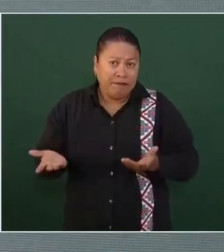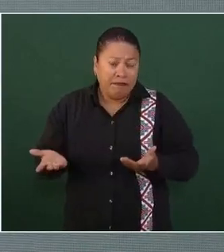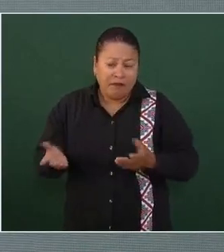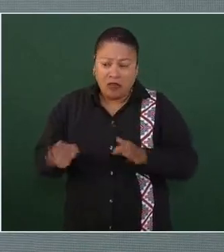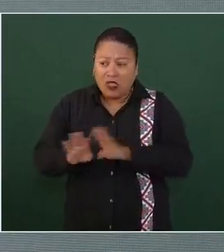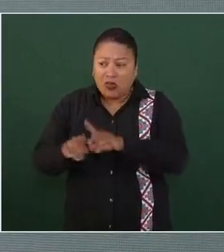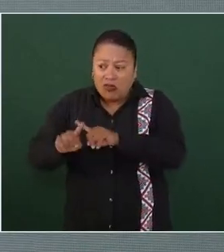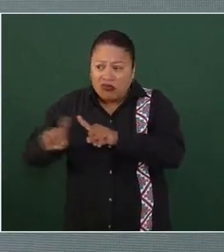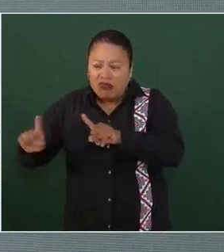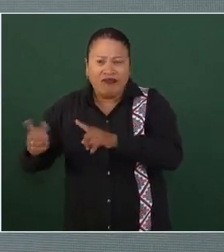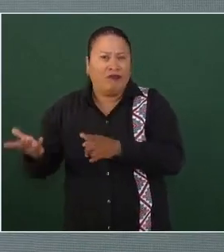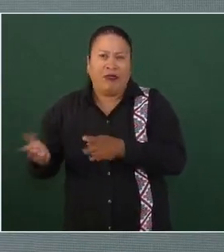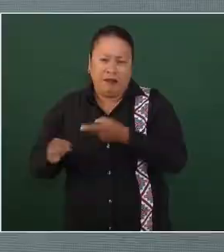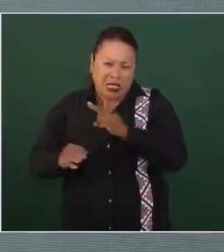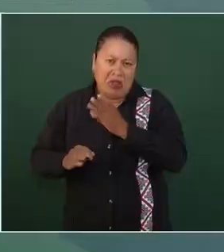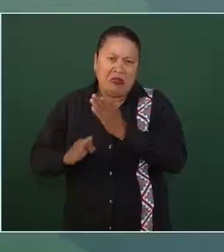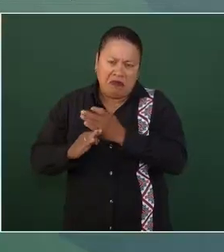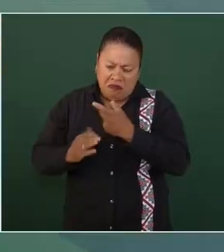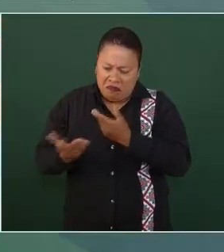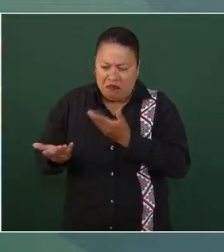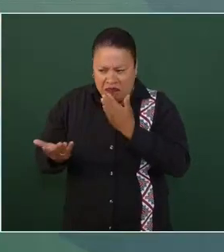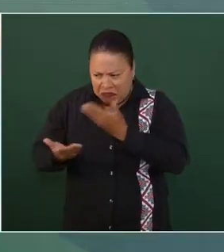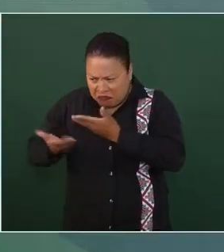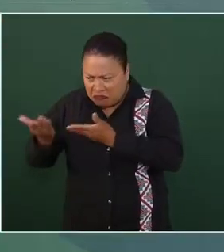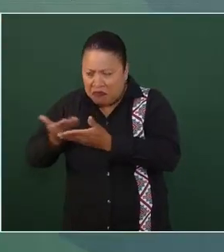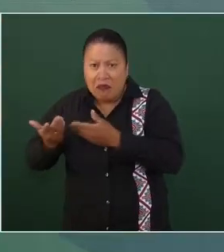una relación así en el caso de mis hijos